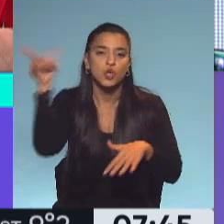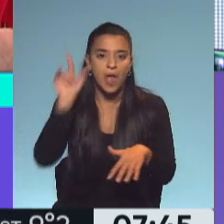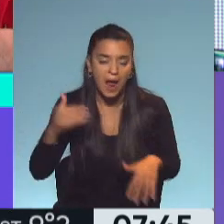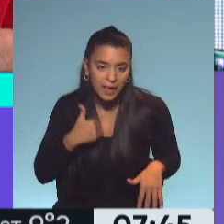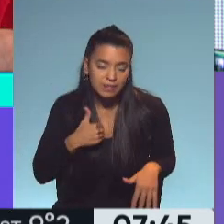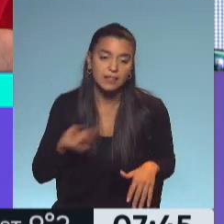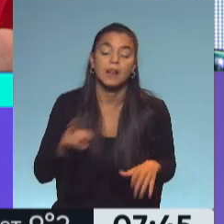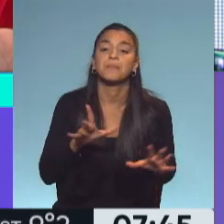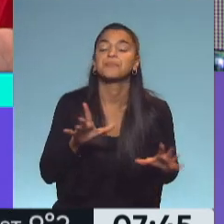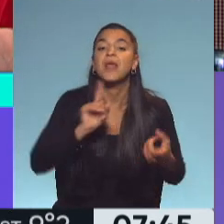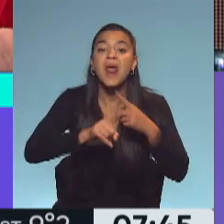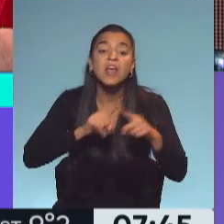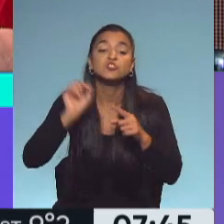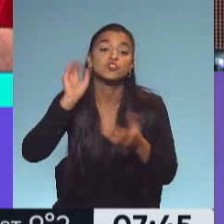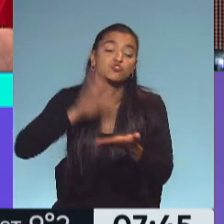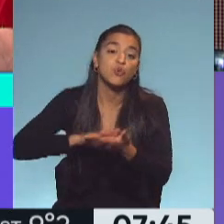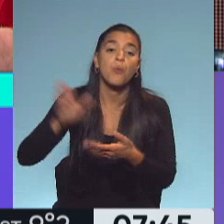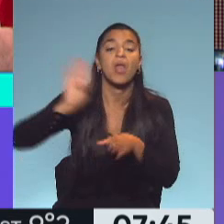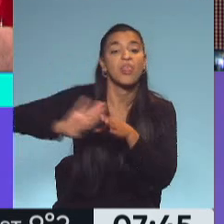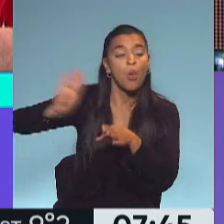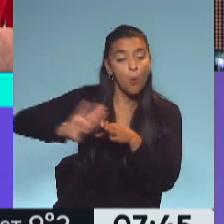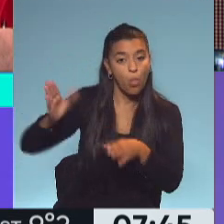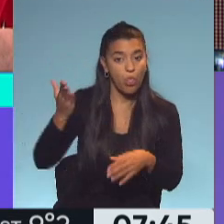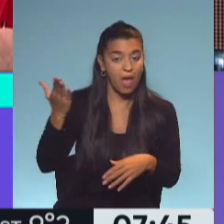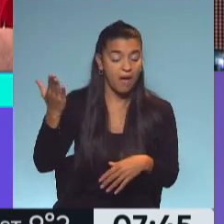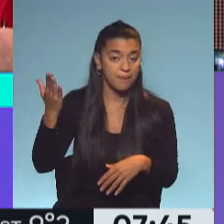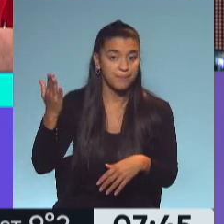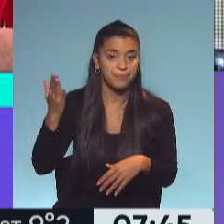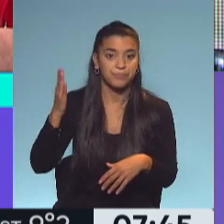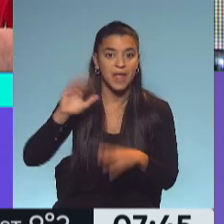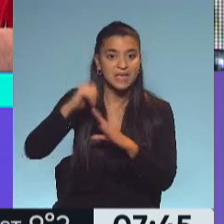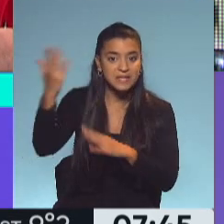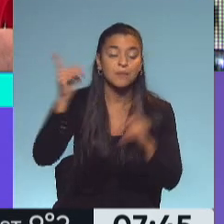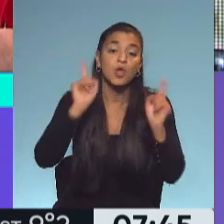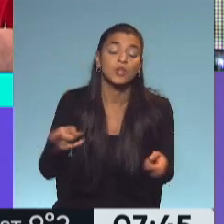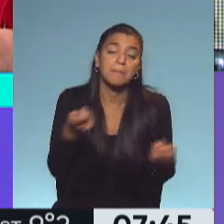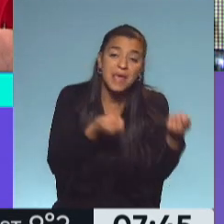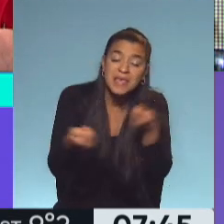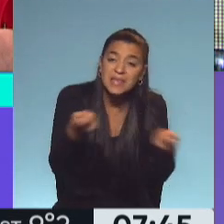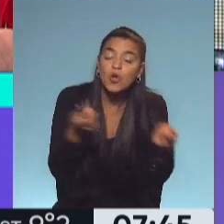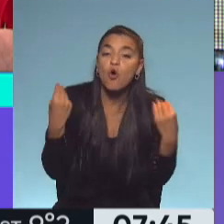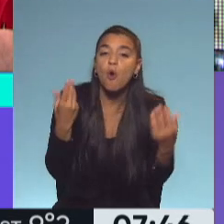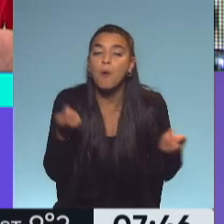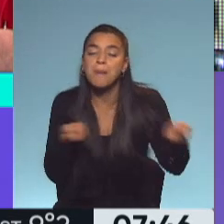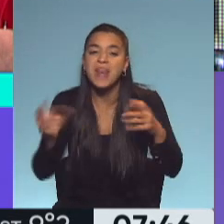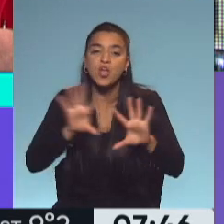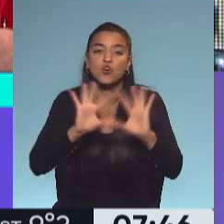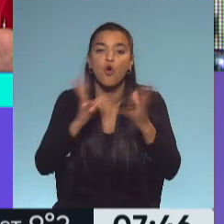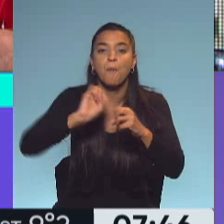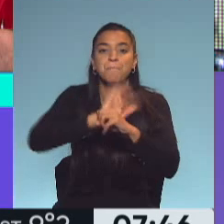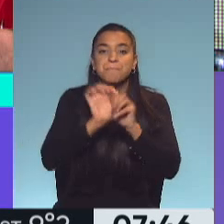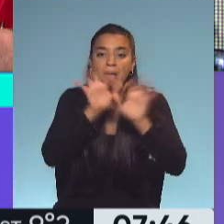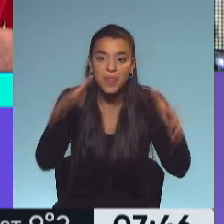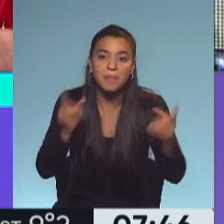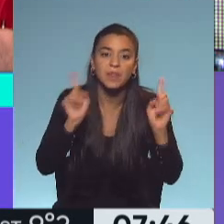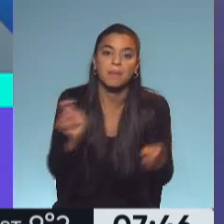Argentina, en relación con la deuda externa, ya lo vamos a hablar con Flor, pero también en lo que tiene que ver con la gestión de la pandemia y con la